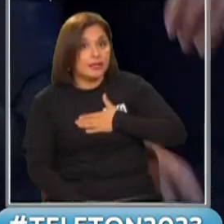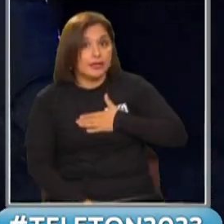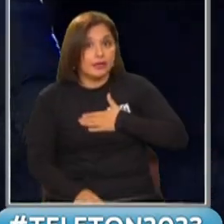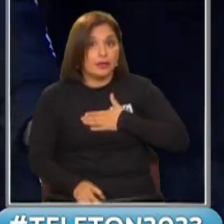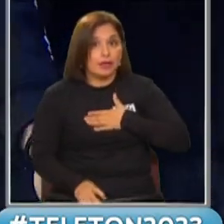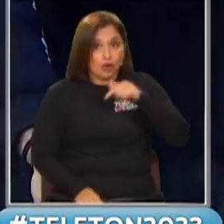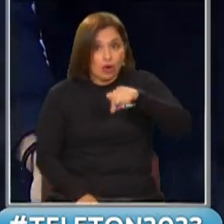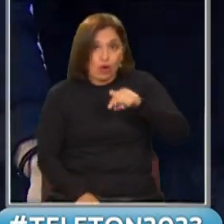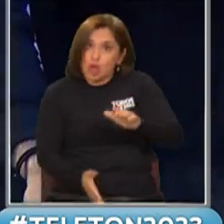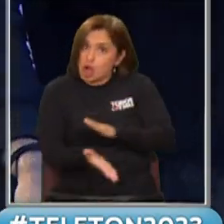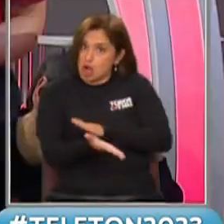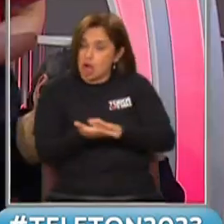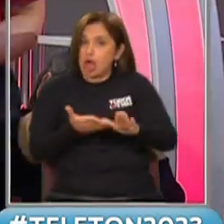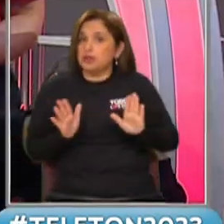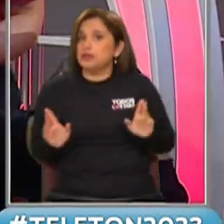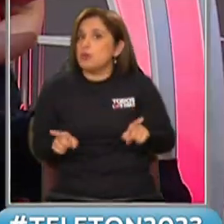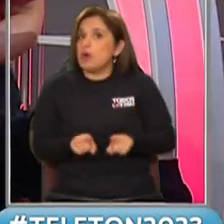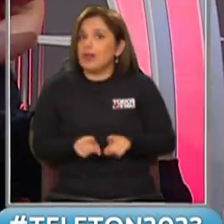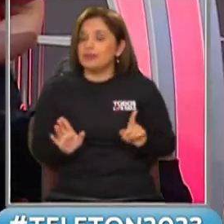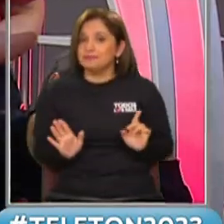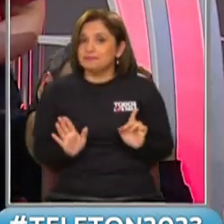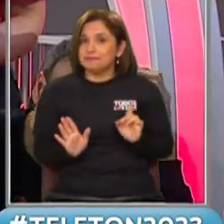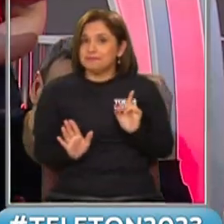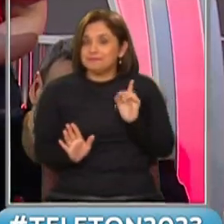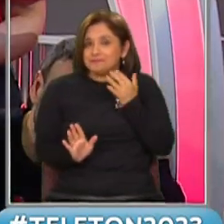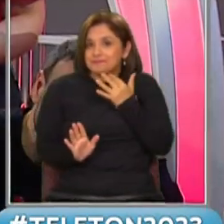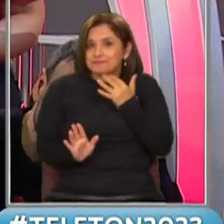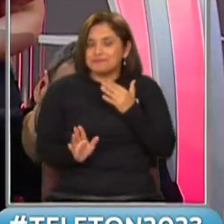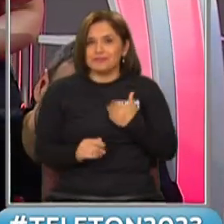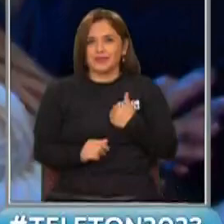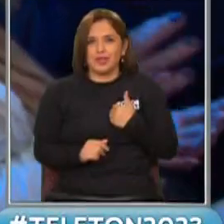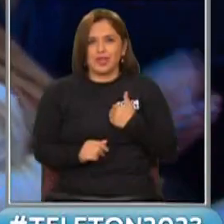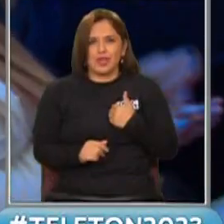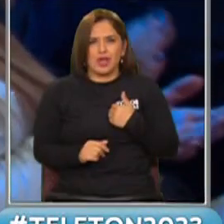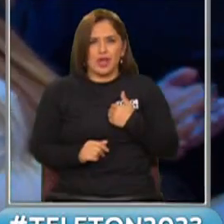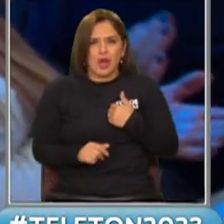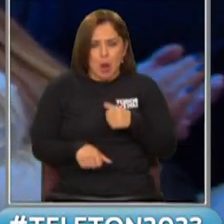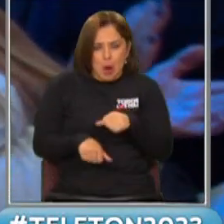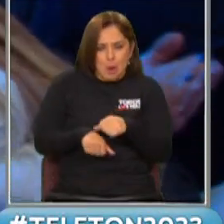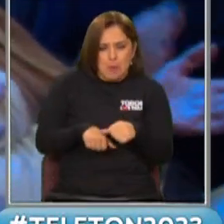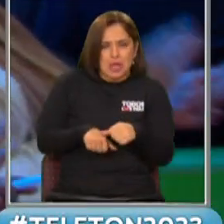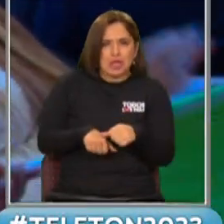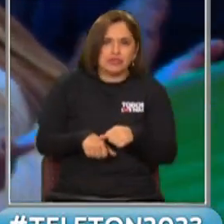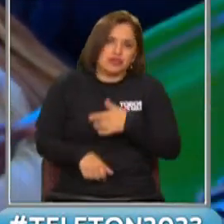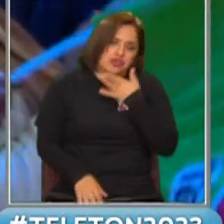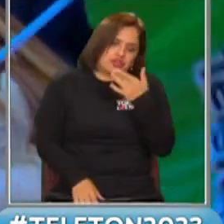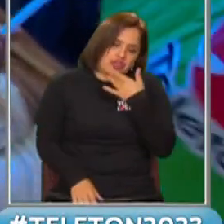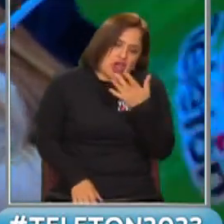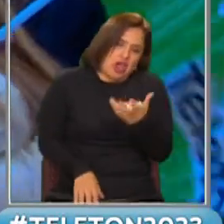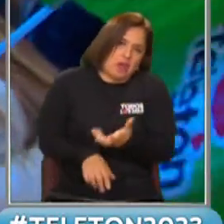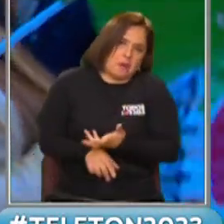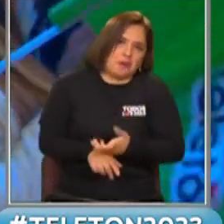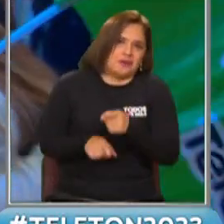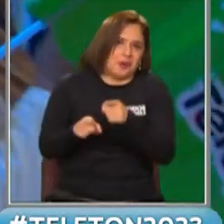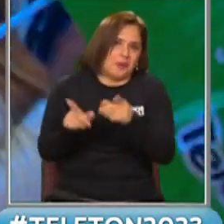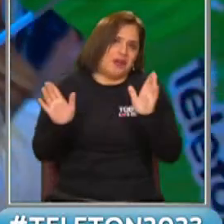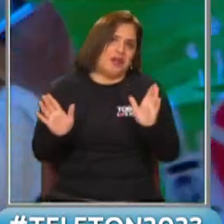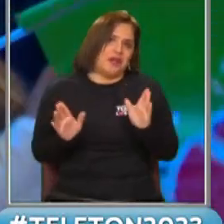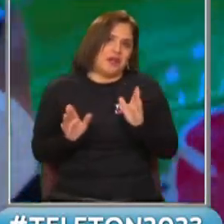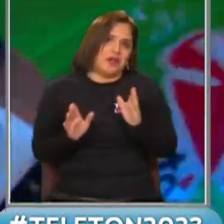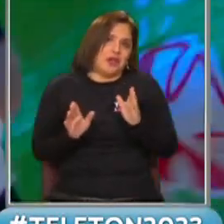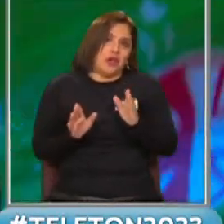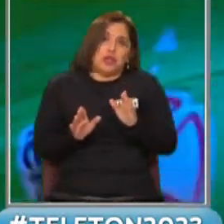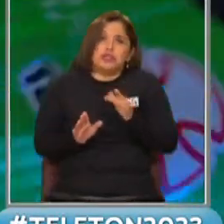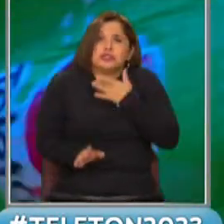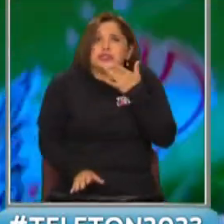no que está gratis igual Oye qué operación más sencilla esa huevada una operación